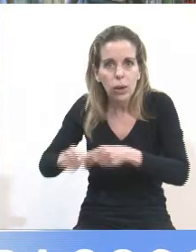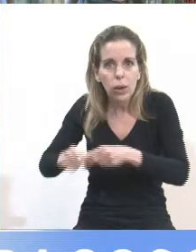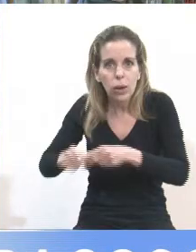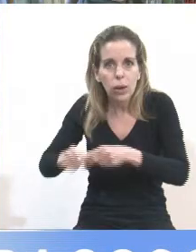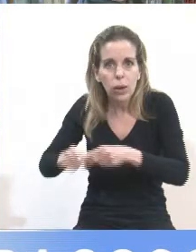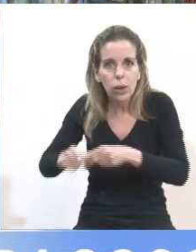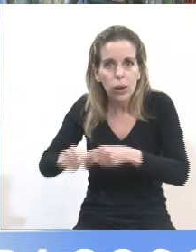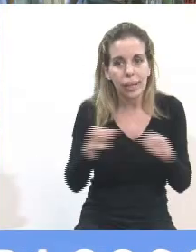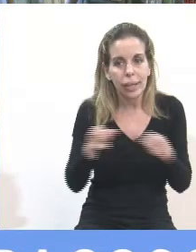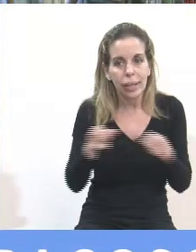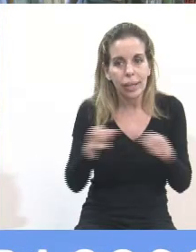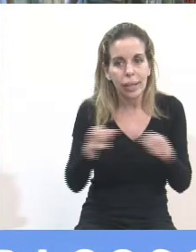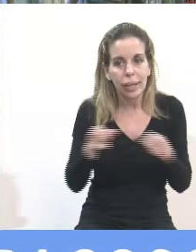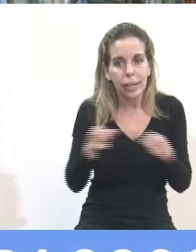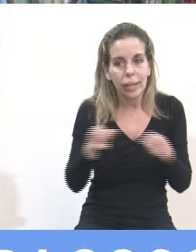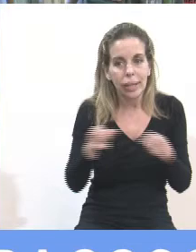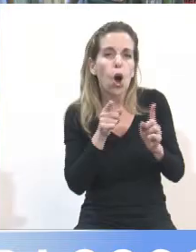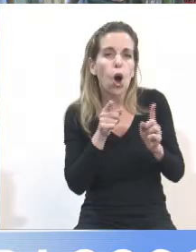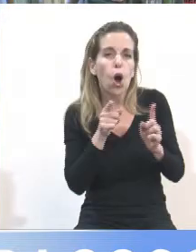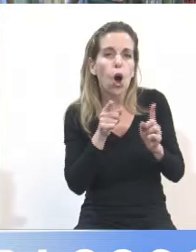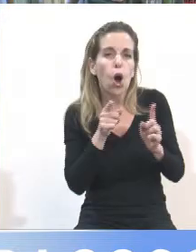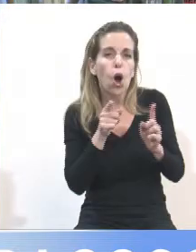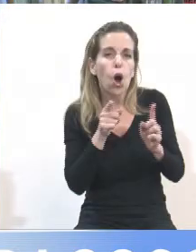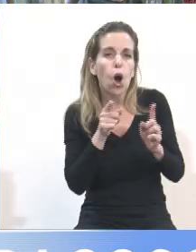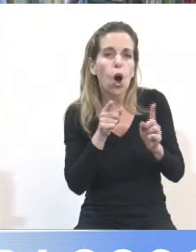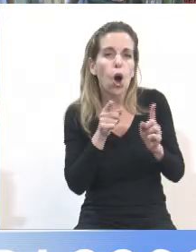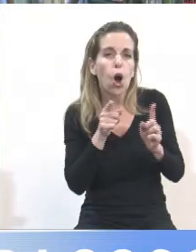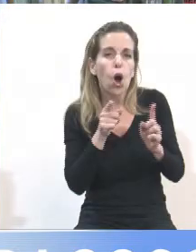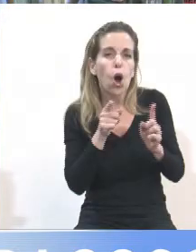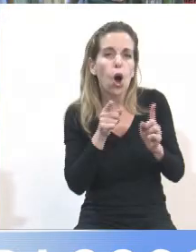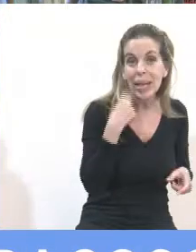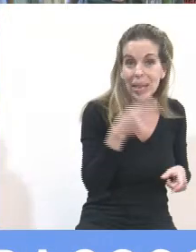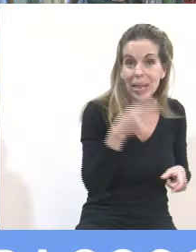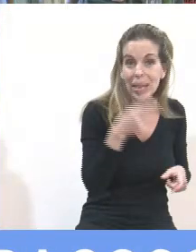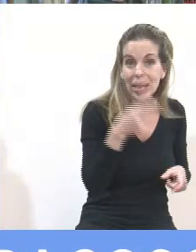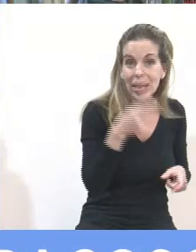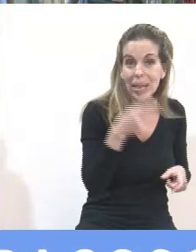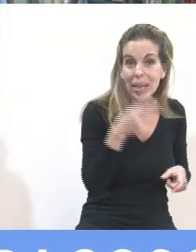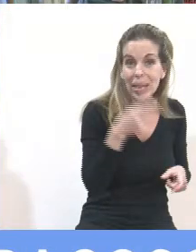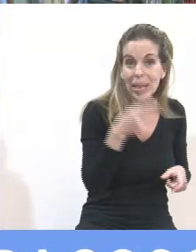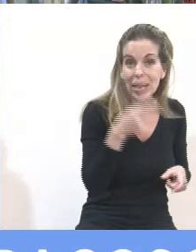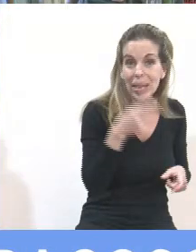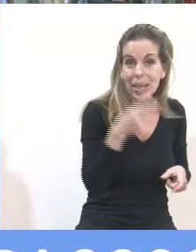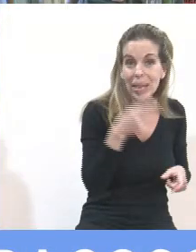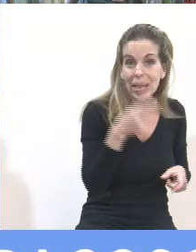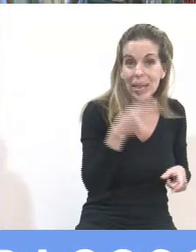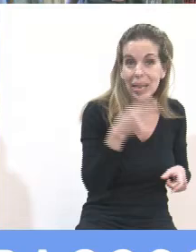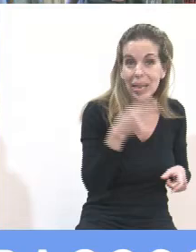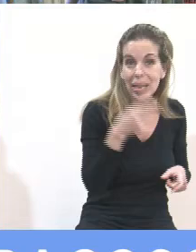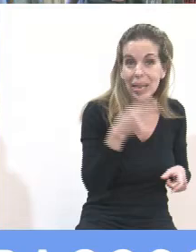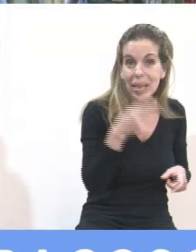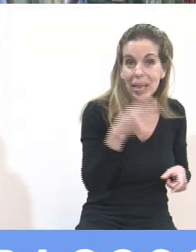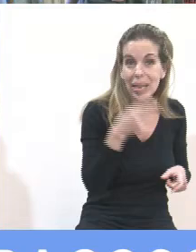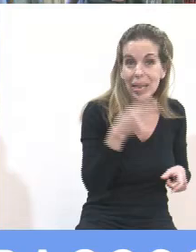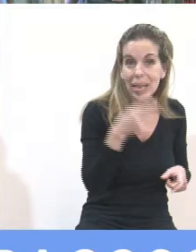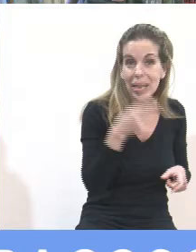fue contactada por este femicidio fue advertida por su hija de lo sucedido y lo denunció rápidamente y